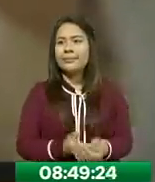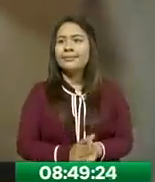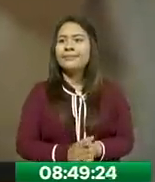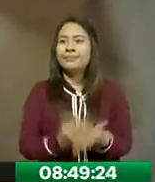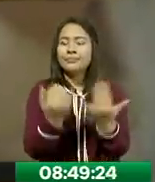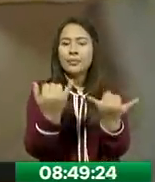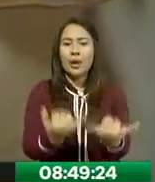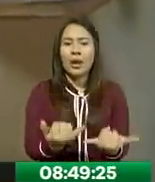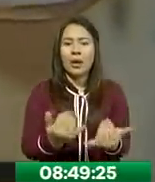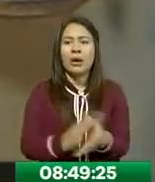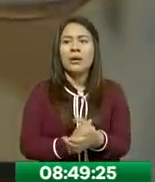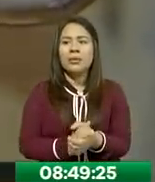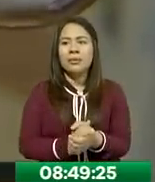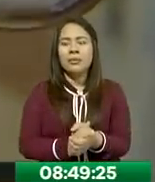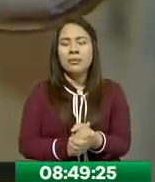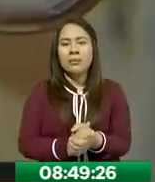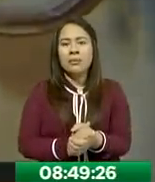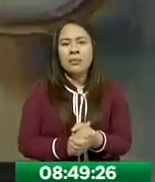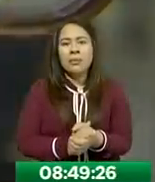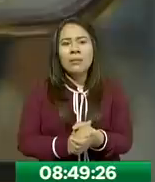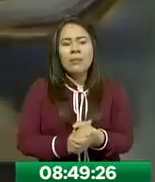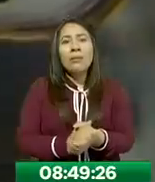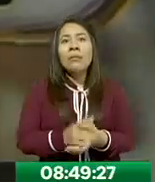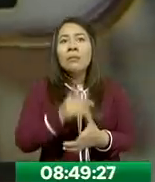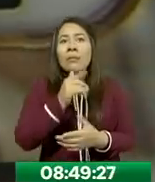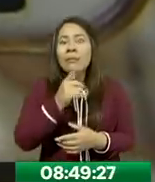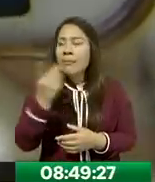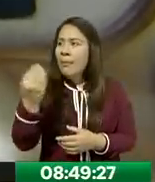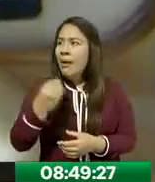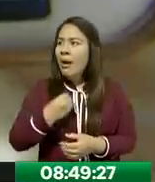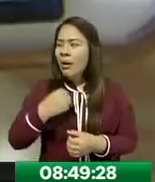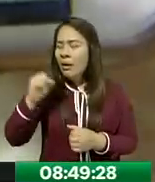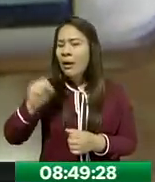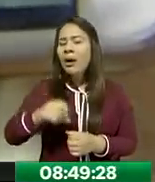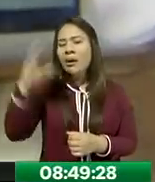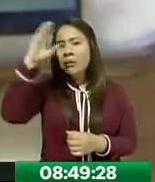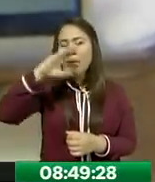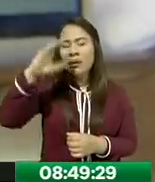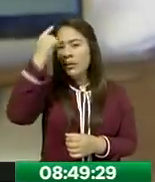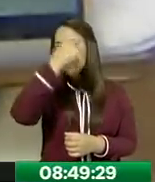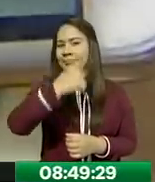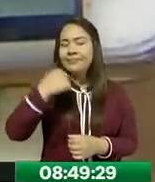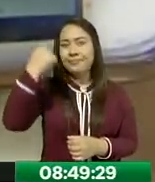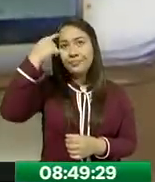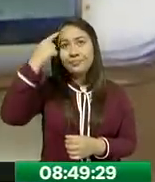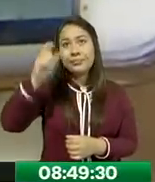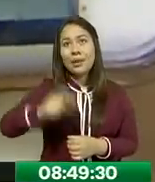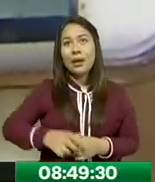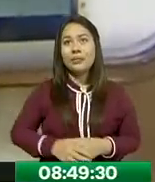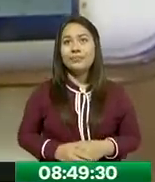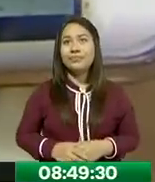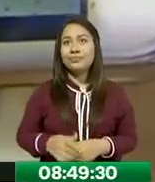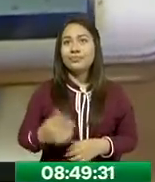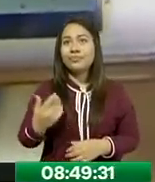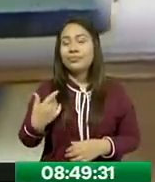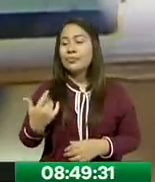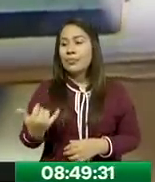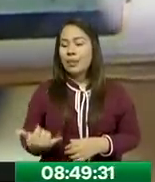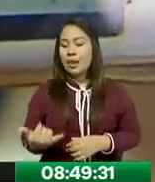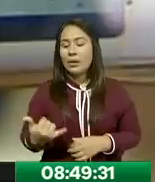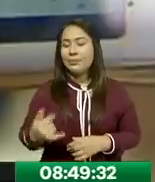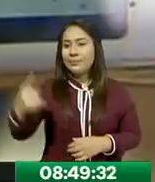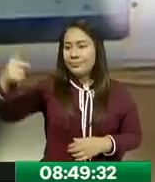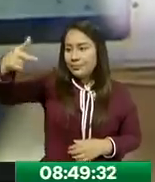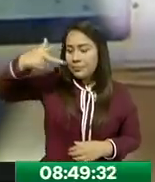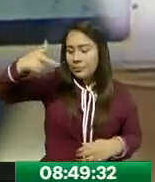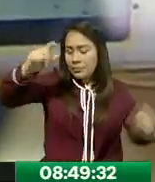momento nosotros estamos tratando de identificar a este individuo, ya que en lo que es las cámaras está con una